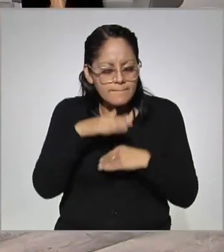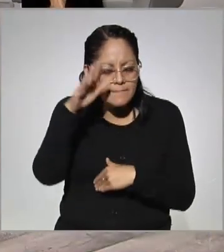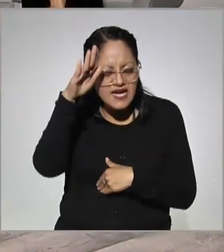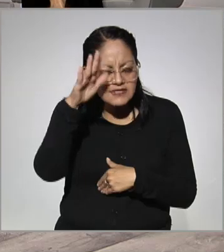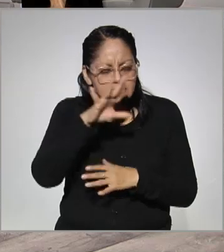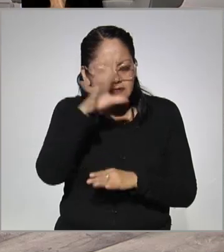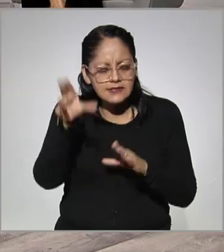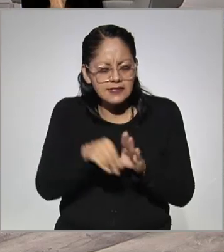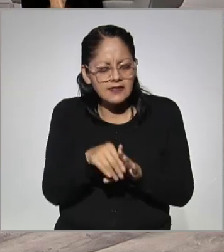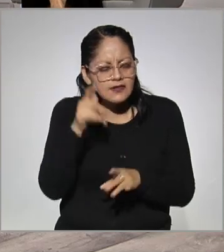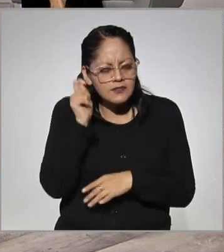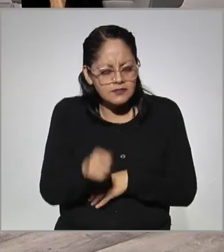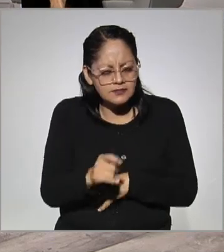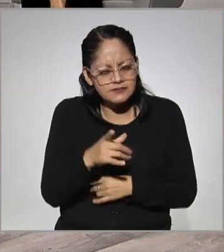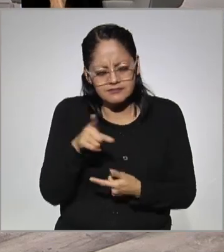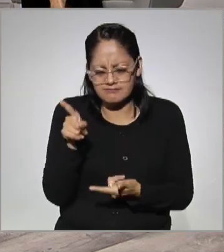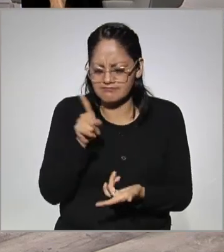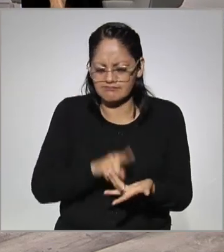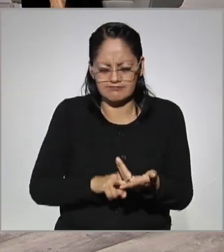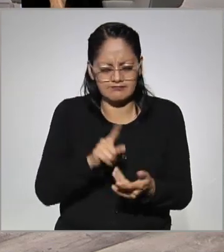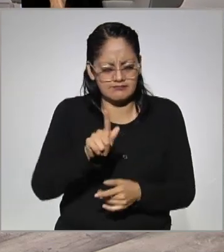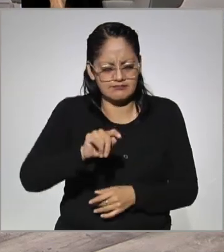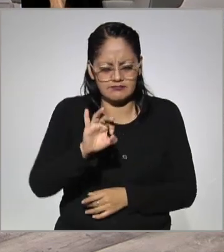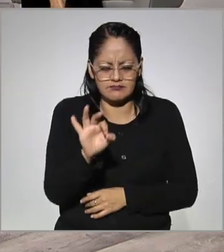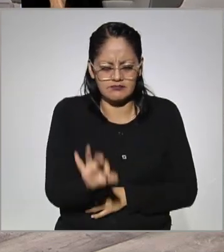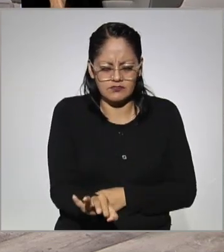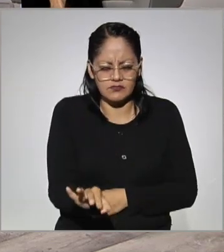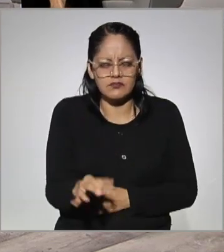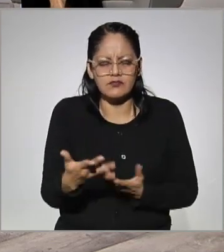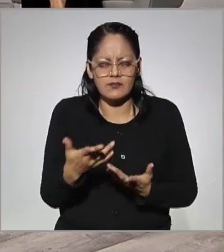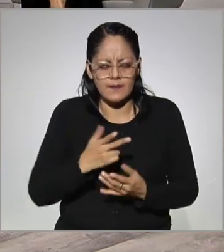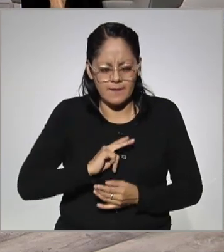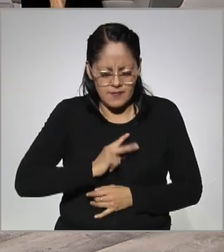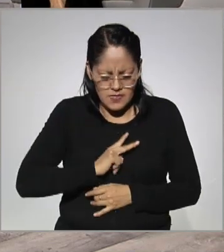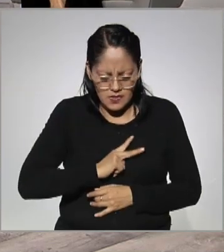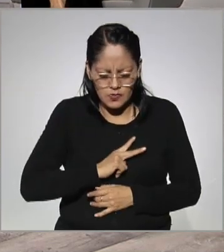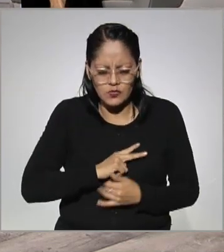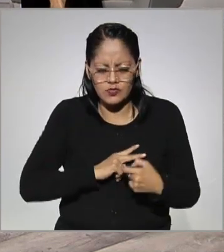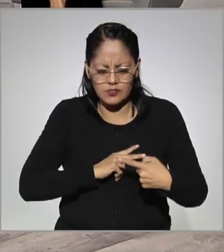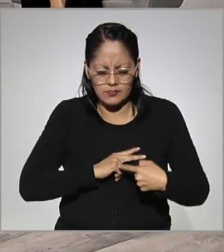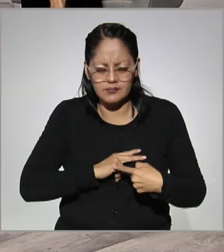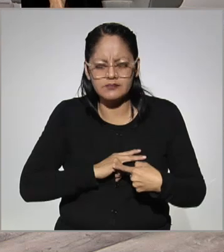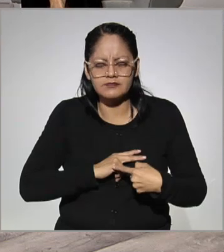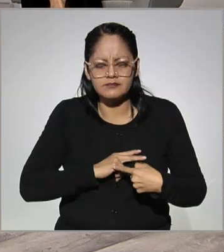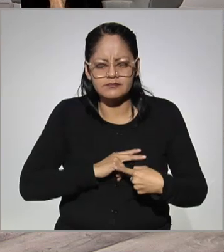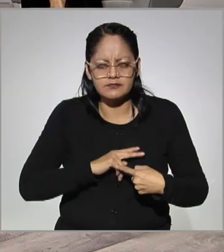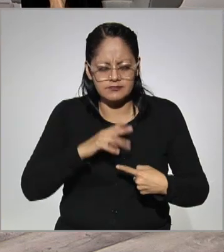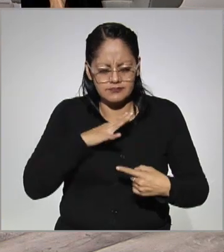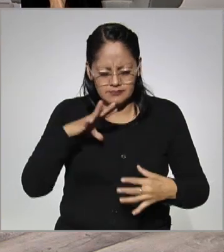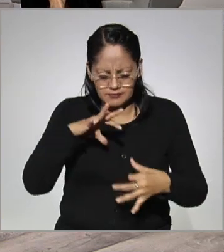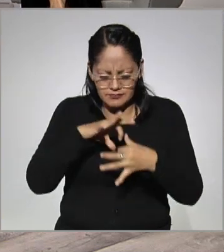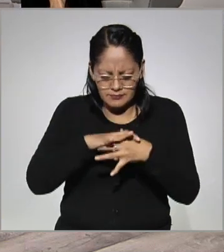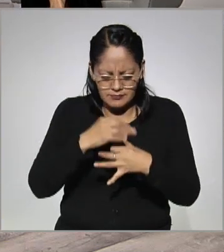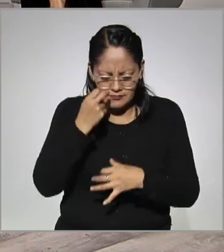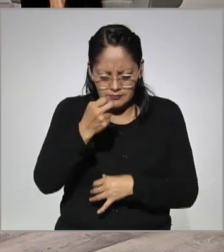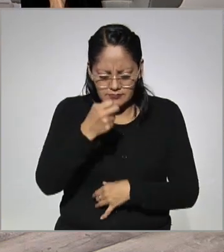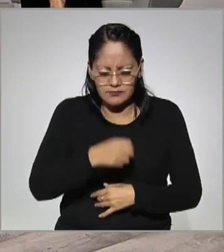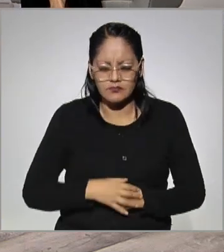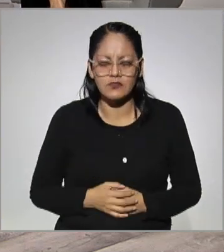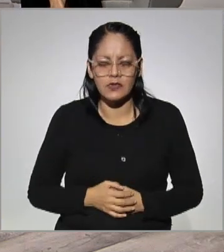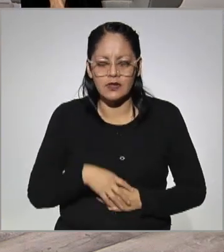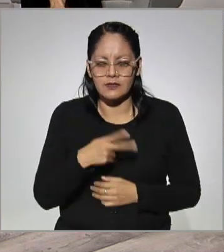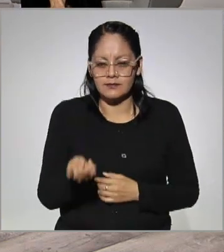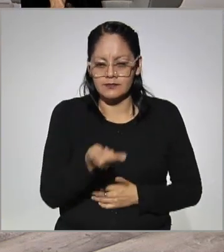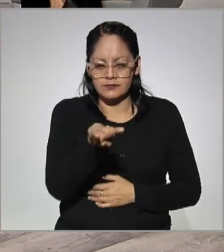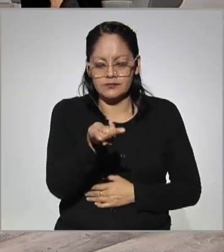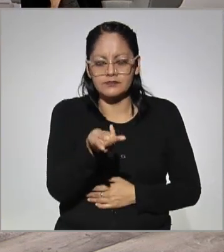ya estamos incluyendo prácticamente el 70% de los virus que están o que están asociados a este tipo de padecimientos. La